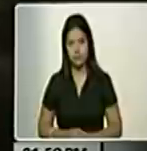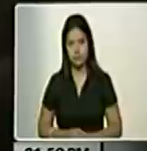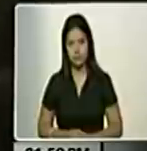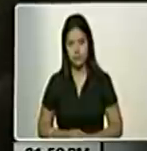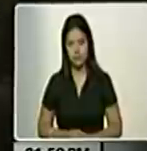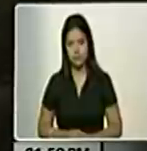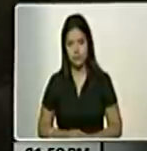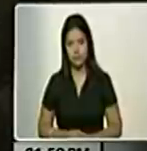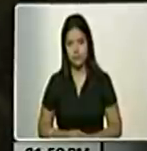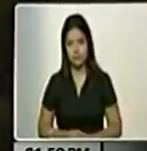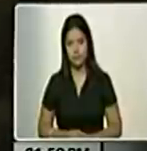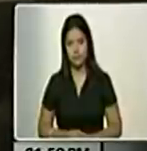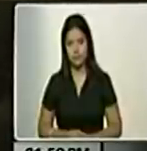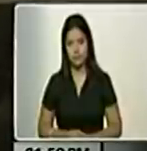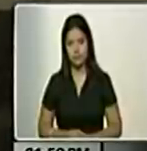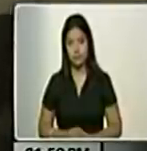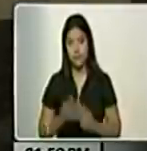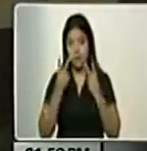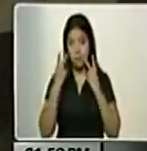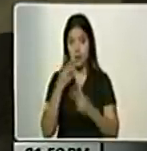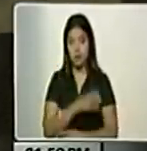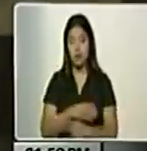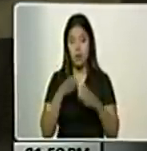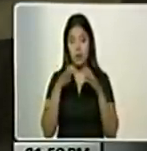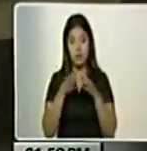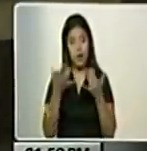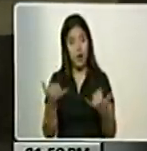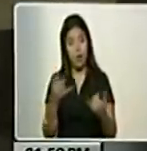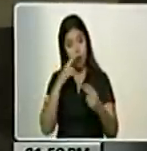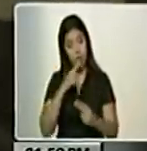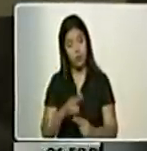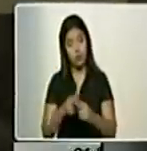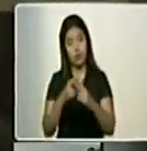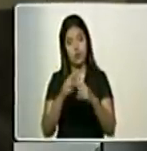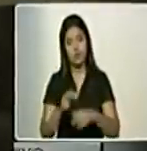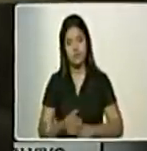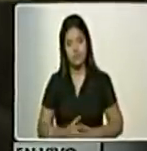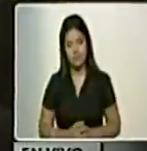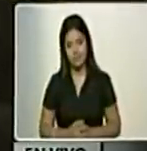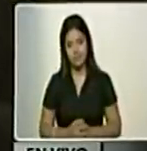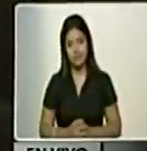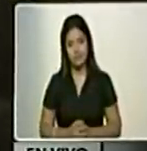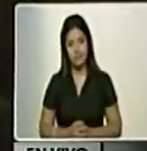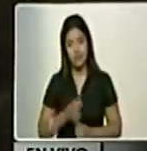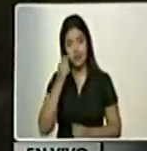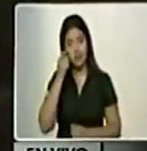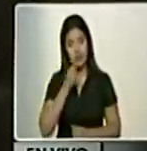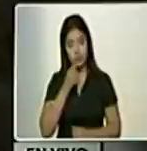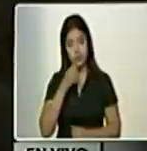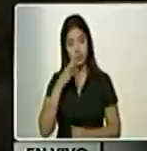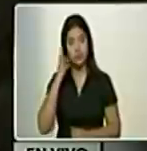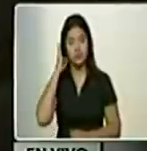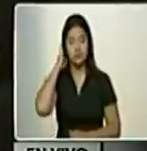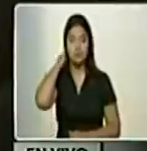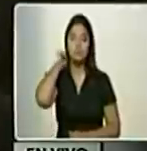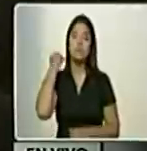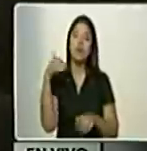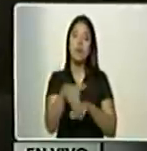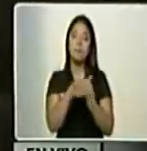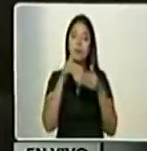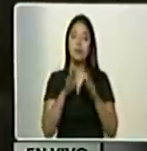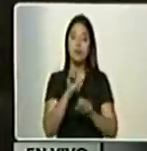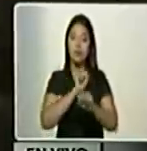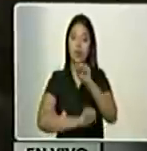ayacucho forman parte de esta comitiva que ahora rinde honores al Gran Mariscal el ministro de la